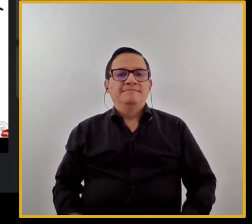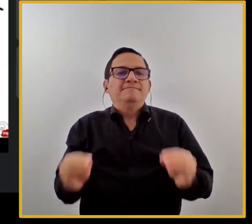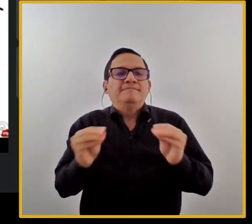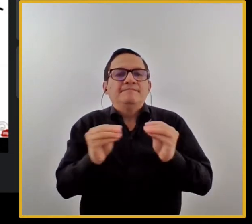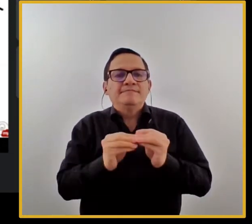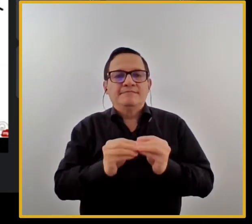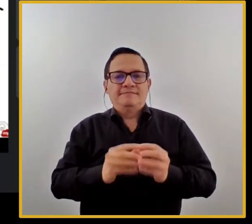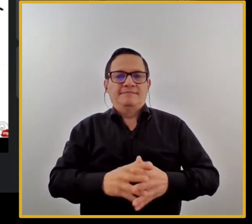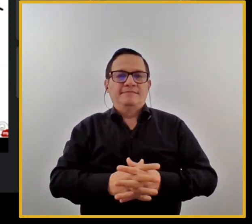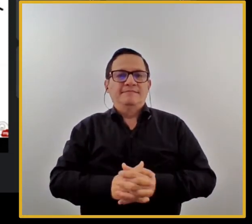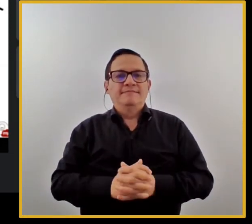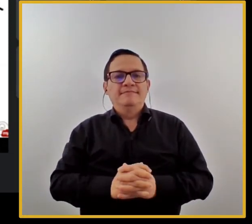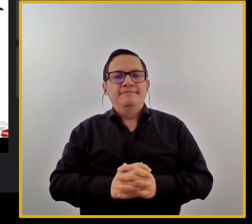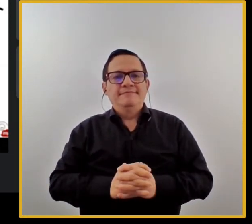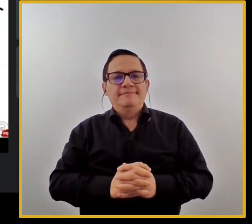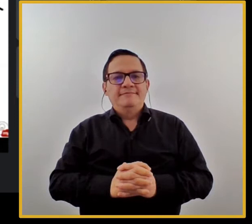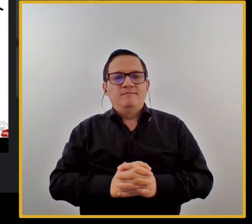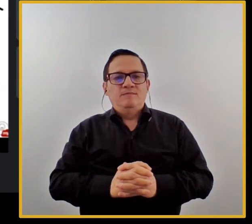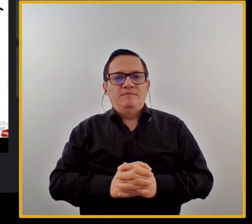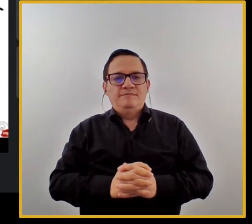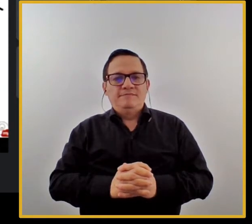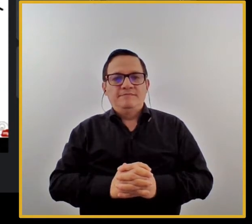Más